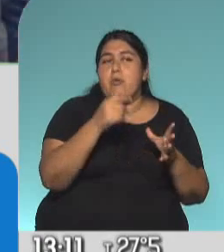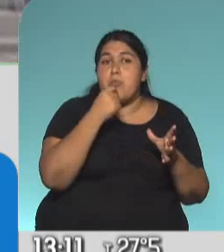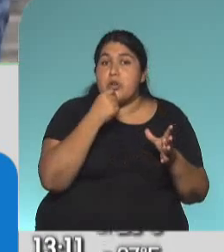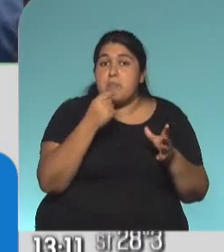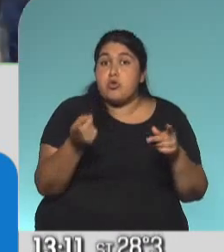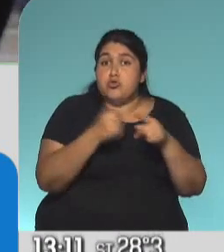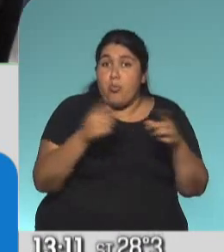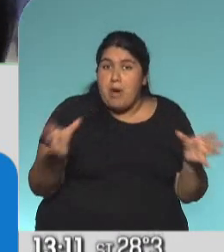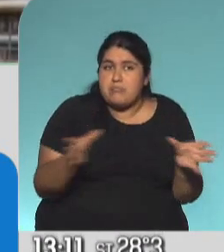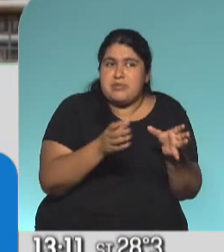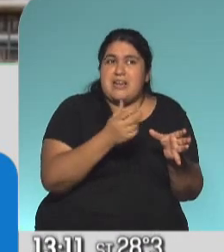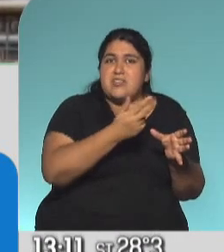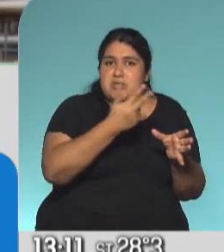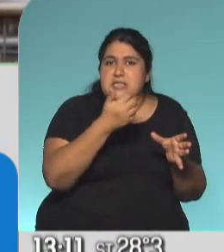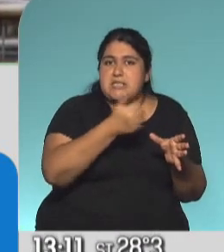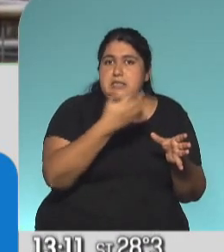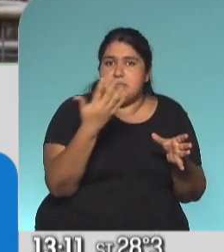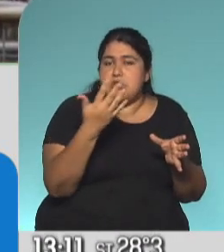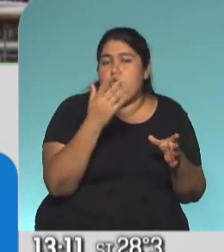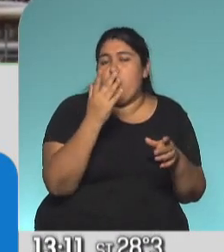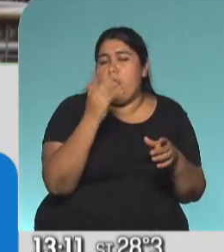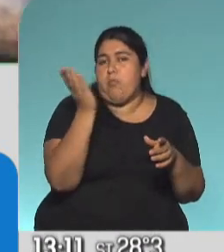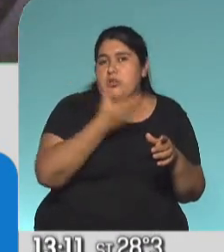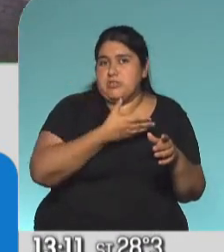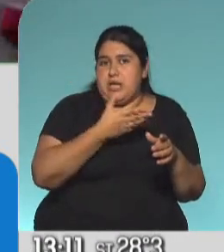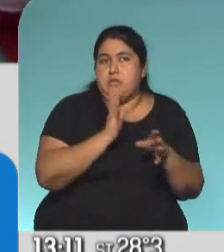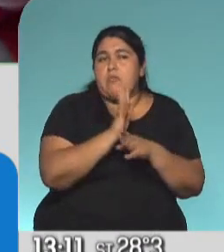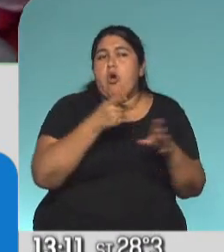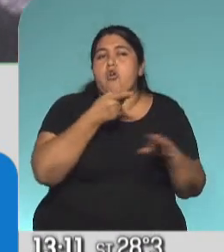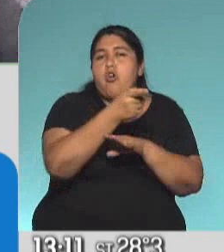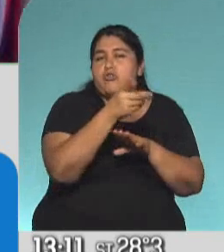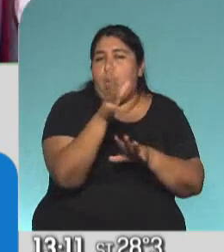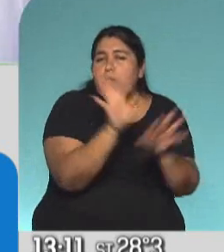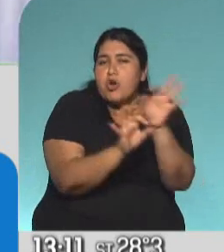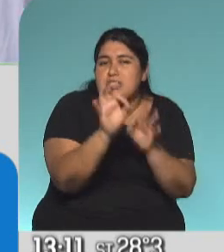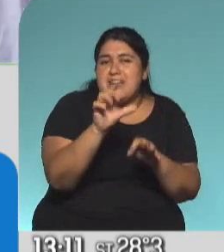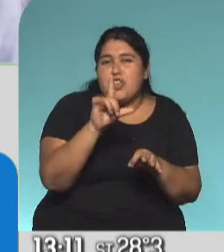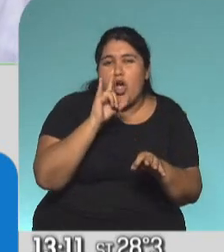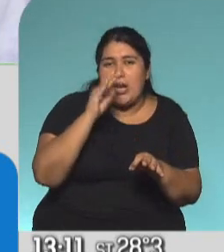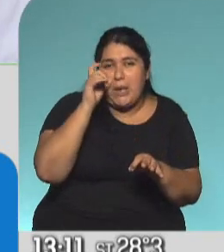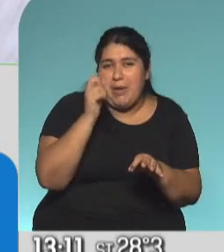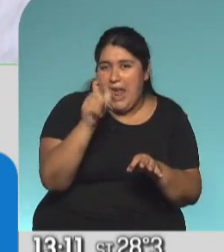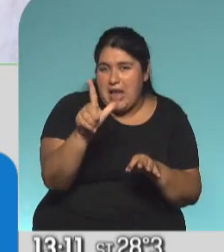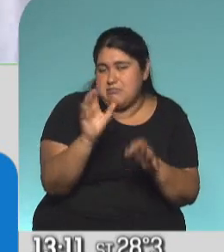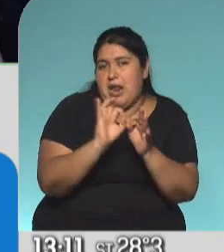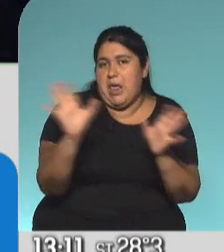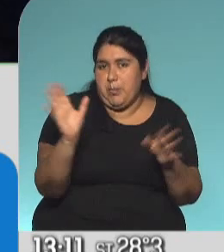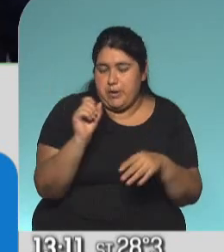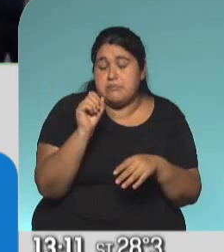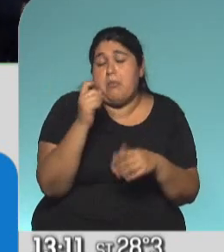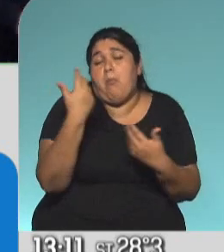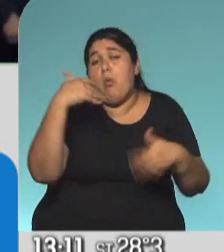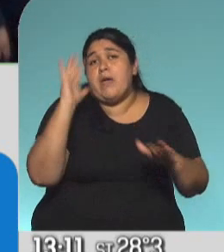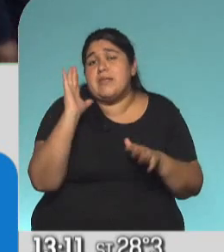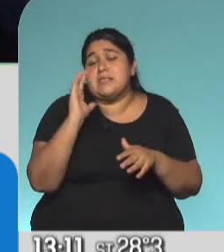un 65% de los votos que está en contra de un proyecto liberal, lo cual uno pensaría que podría ganar el